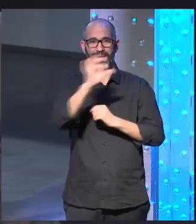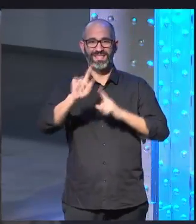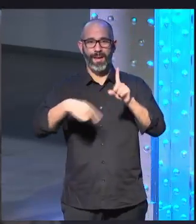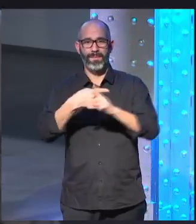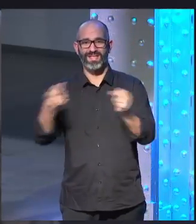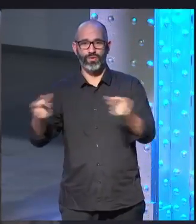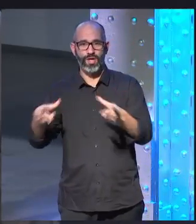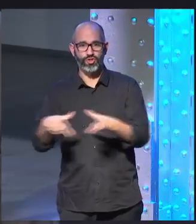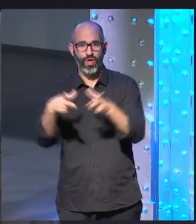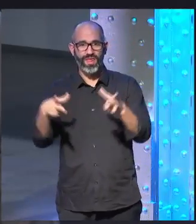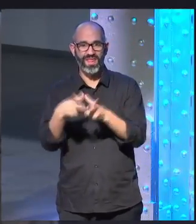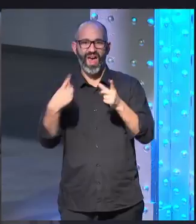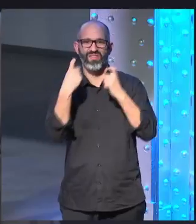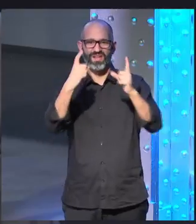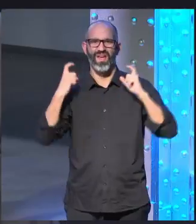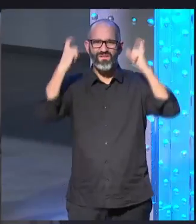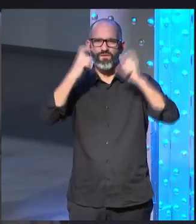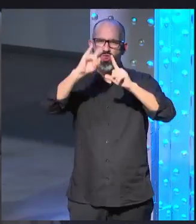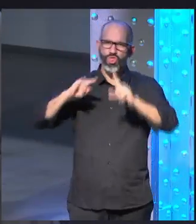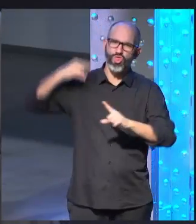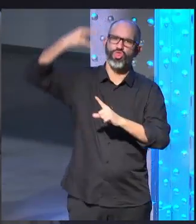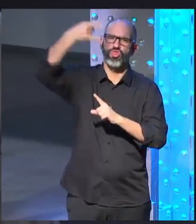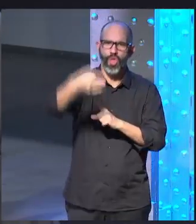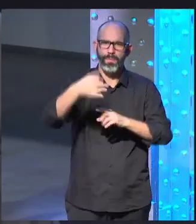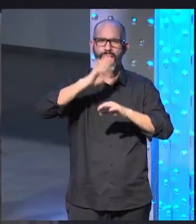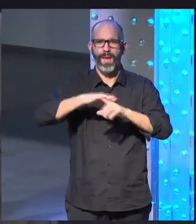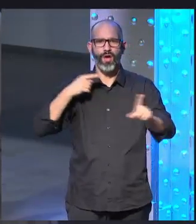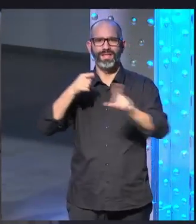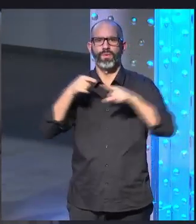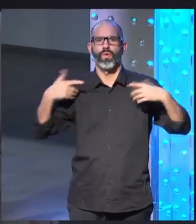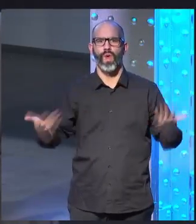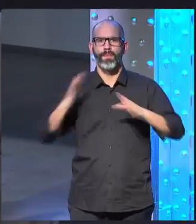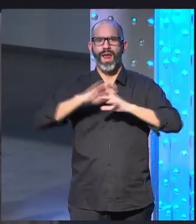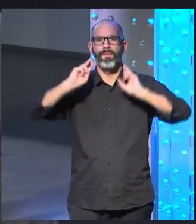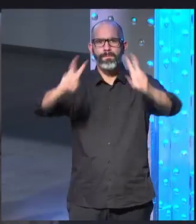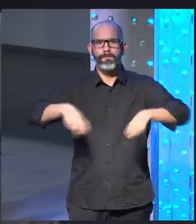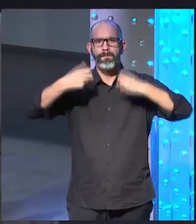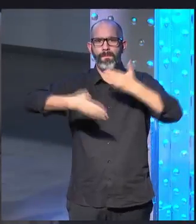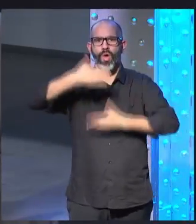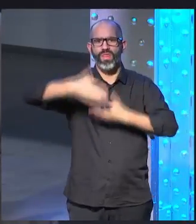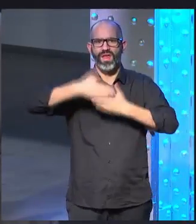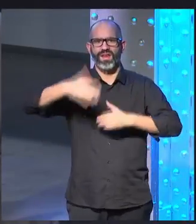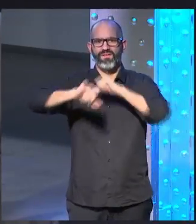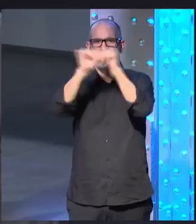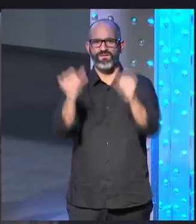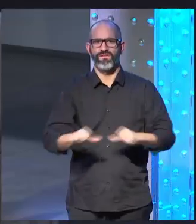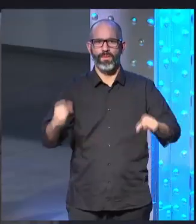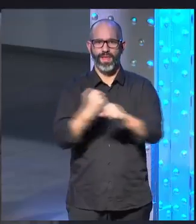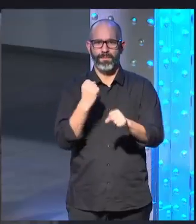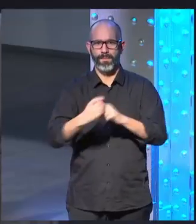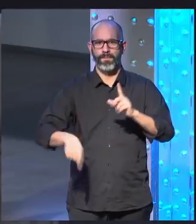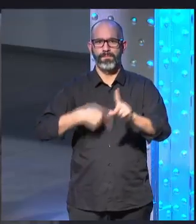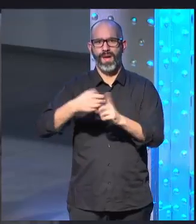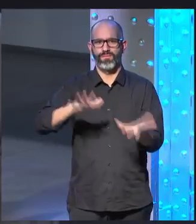social, es preciso un esfuerzo adicional para modernizar el concepto de empleo y adaptarlo a la nueva